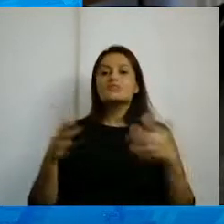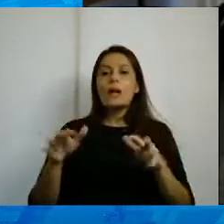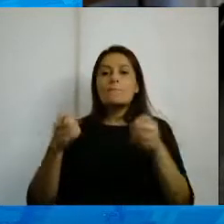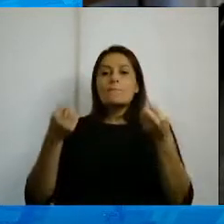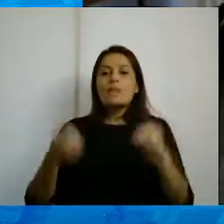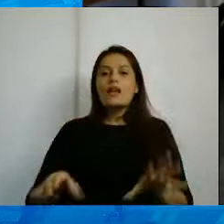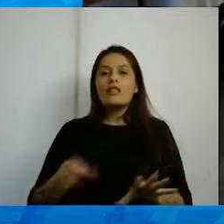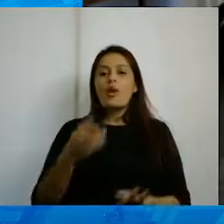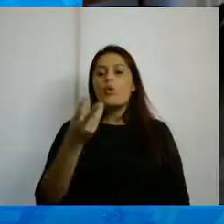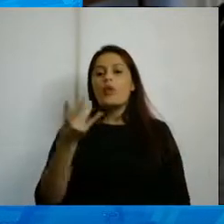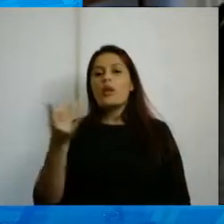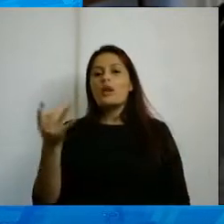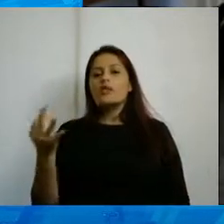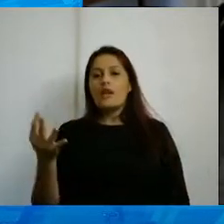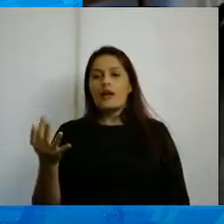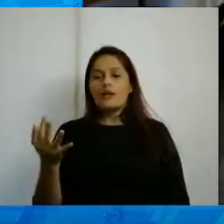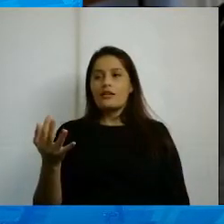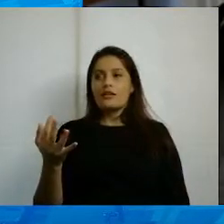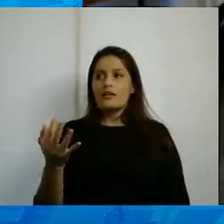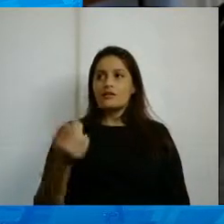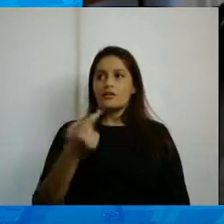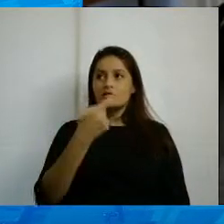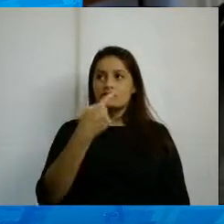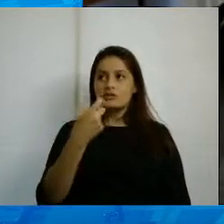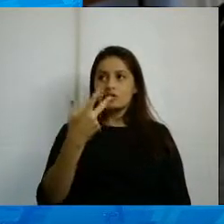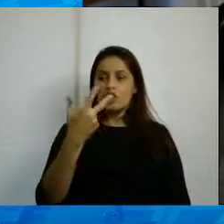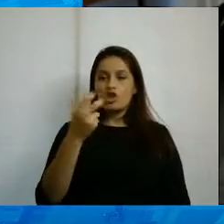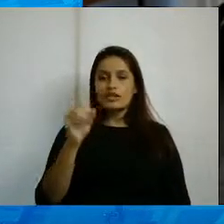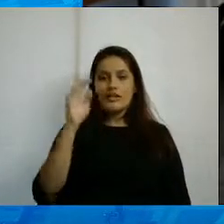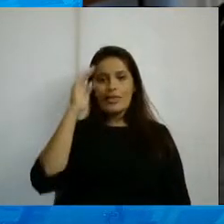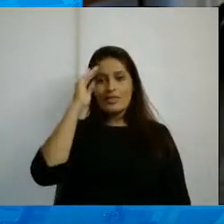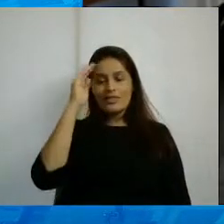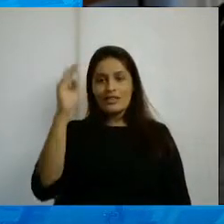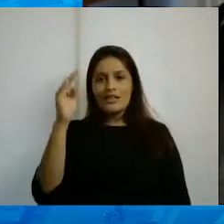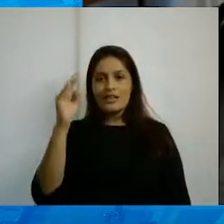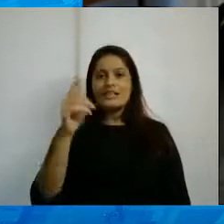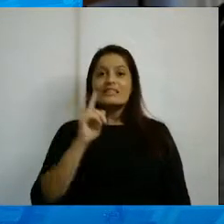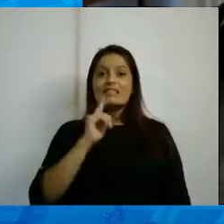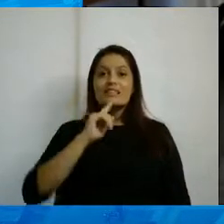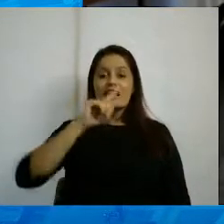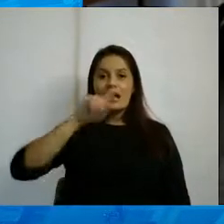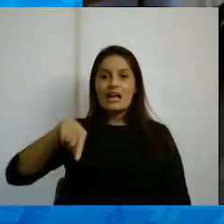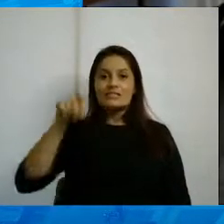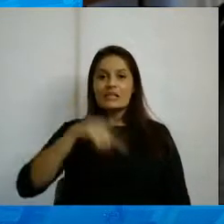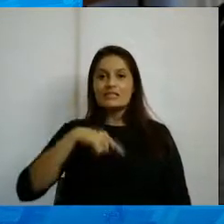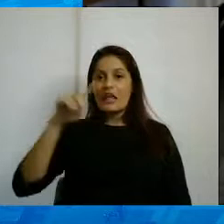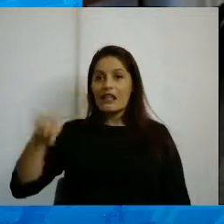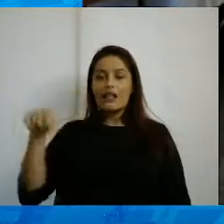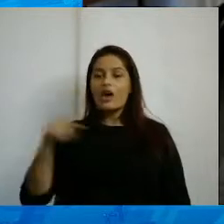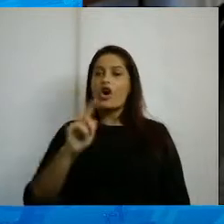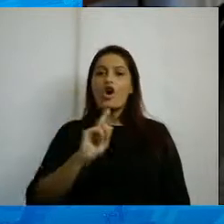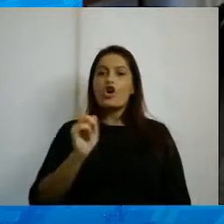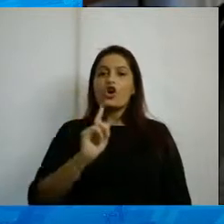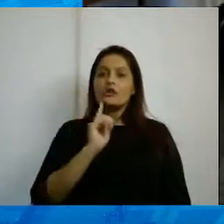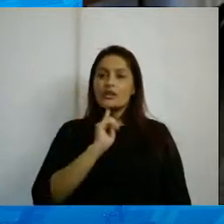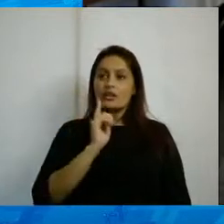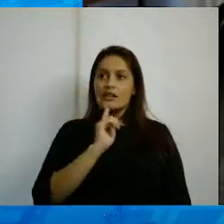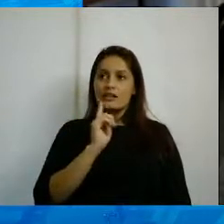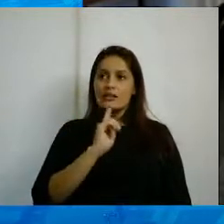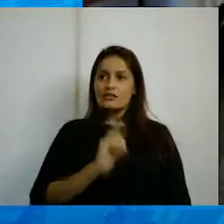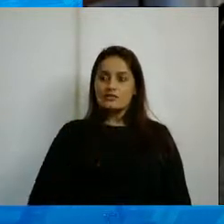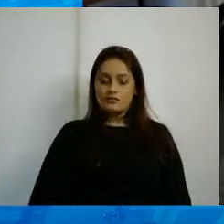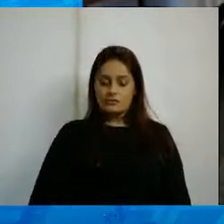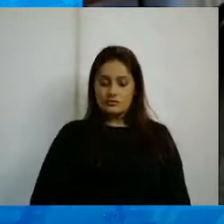la cuenta, ¿no es cierto? Esos 180 días. Si tiene licencias rechazadas, no cuentan. Bueno, y ahí viene lo que le hacía la